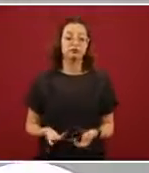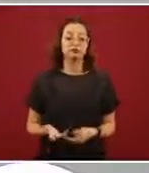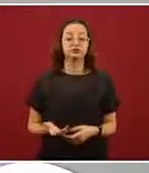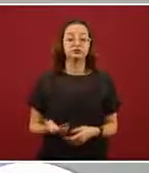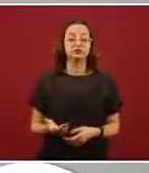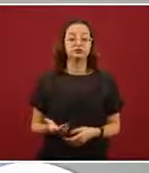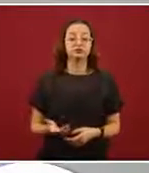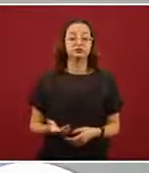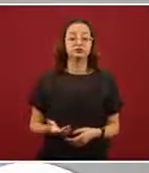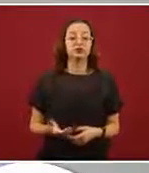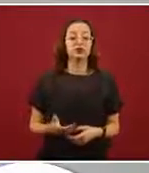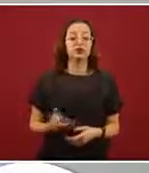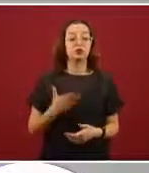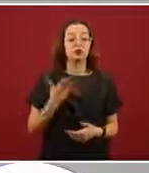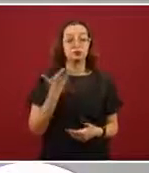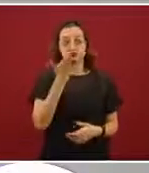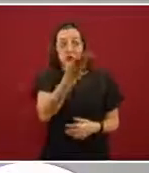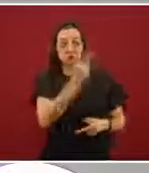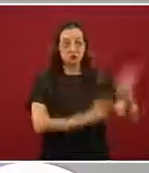suficientes, ya lo he dicho,